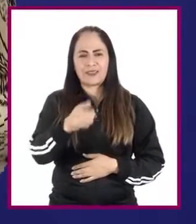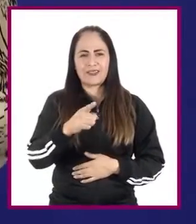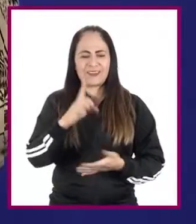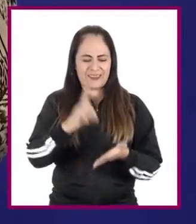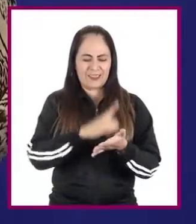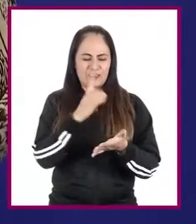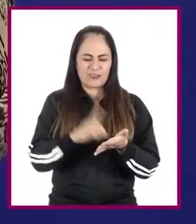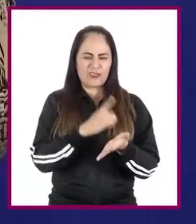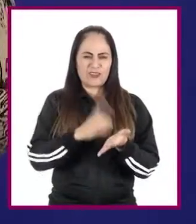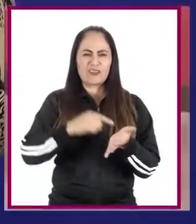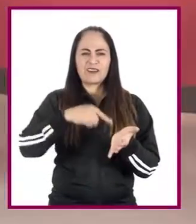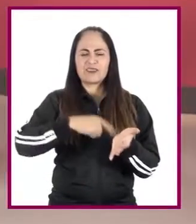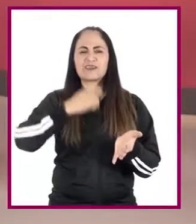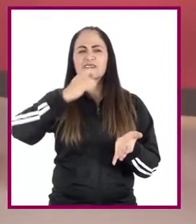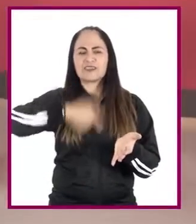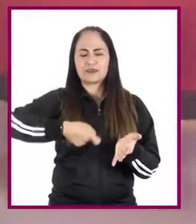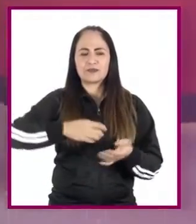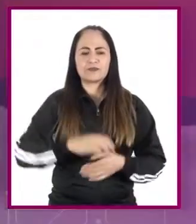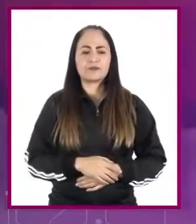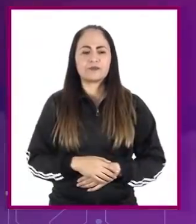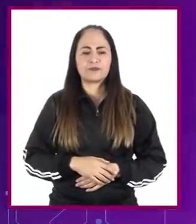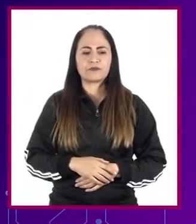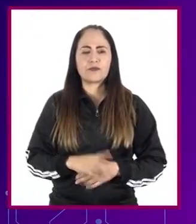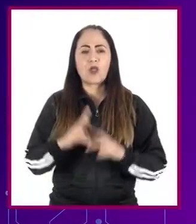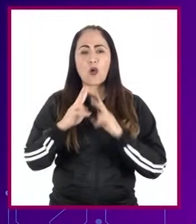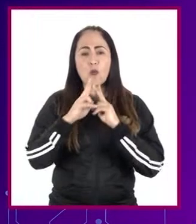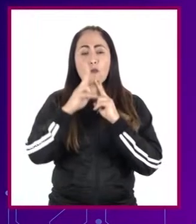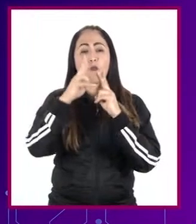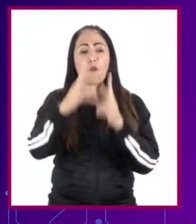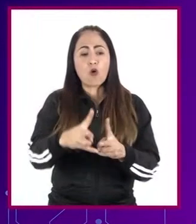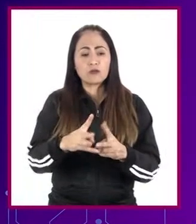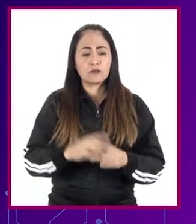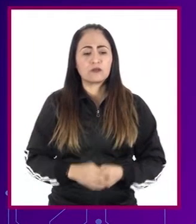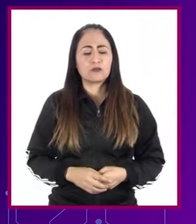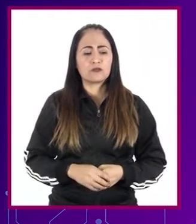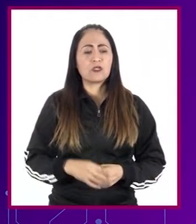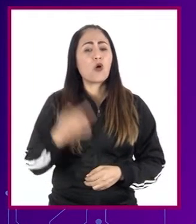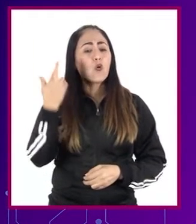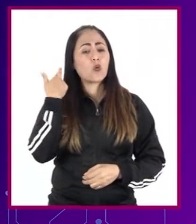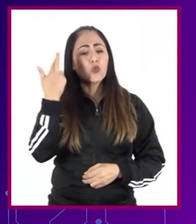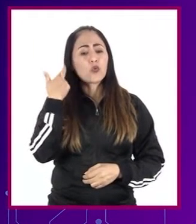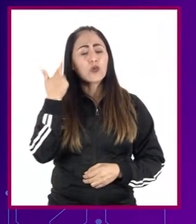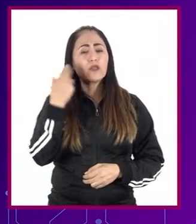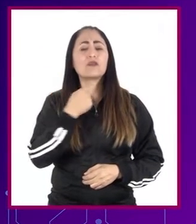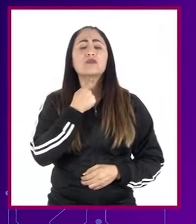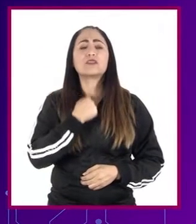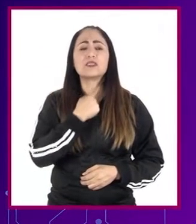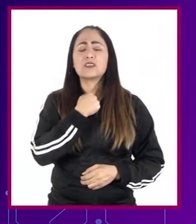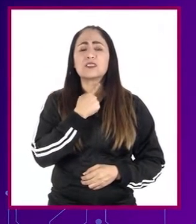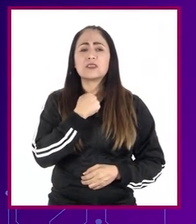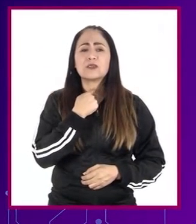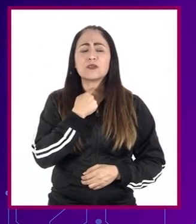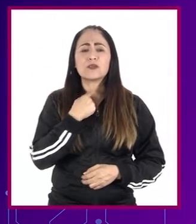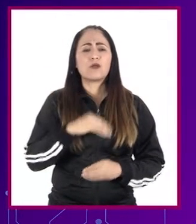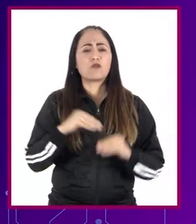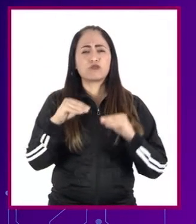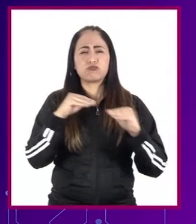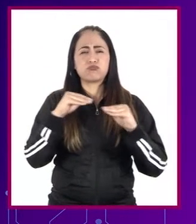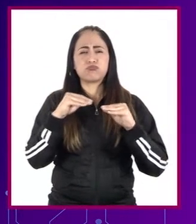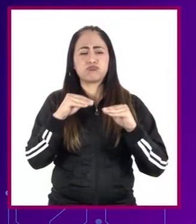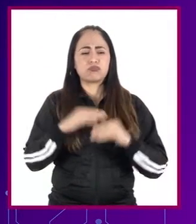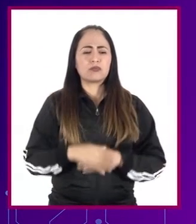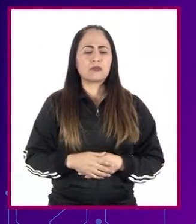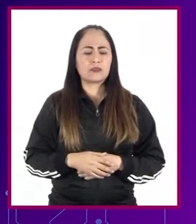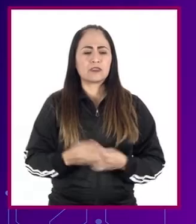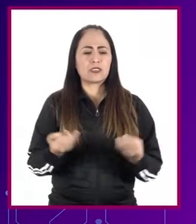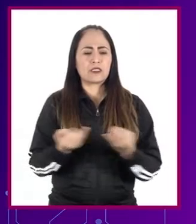con respecto a la voz. La voz es el sonido producido por la vibración de las cuerdas vocales. También se define